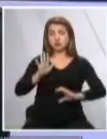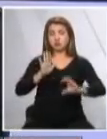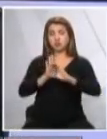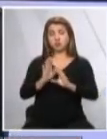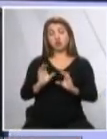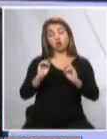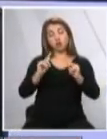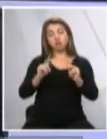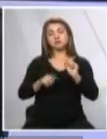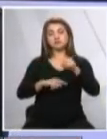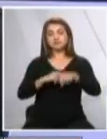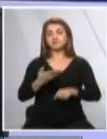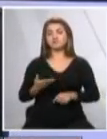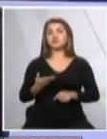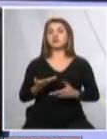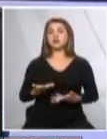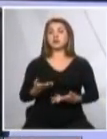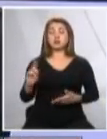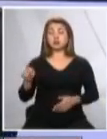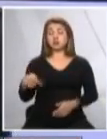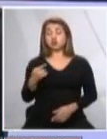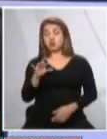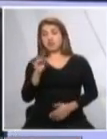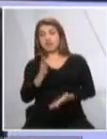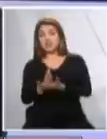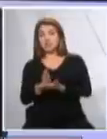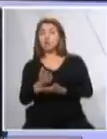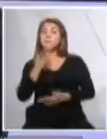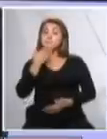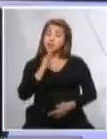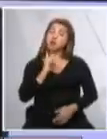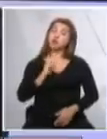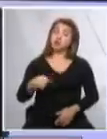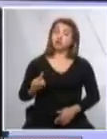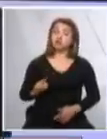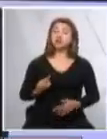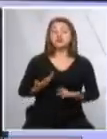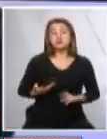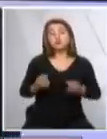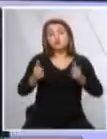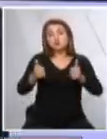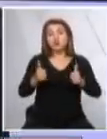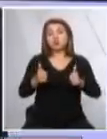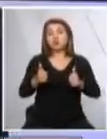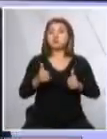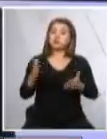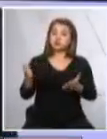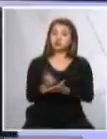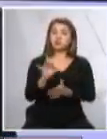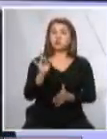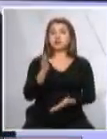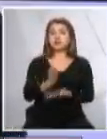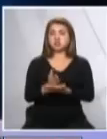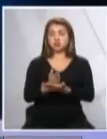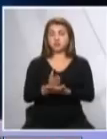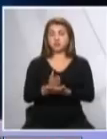y nos vamos a tener que enfrentar una situación que no estábamos buscando. Exacto. Cuando es mejor tomar la rienda y decir, bueno, tomemos decisiones en este